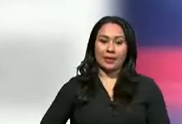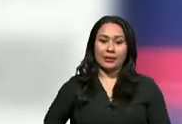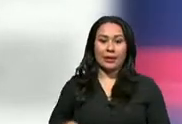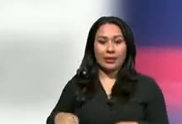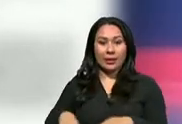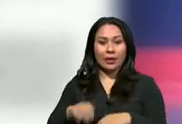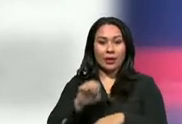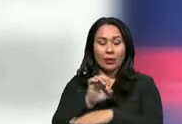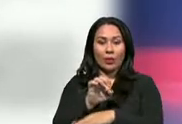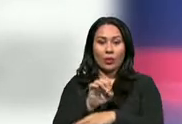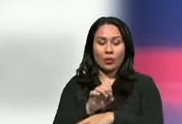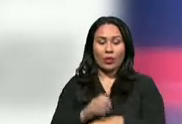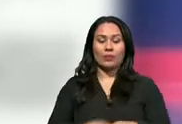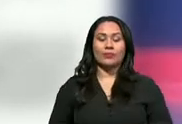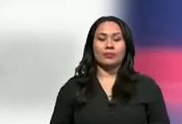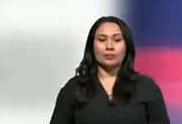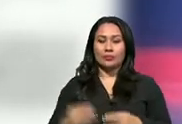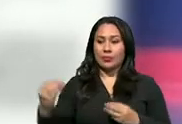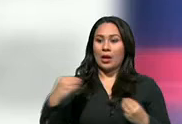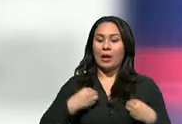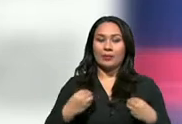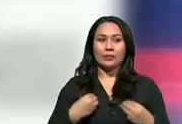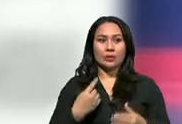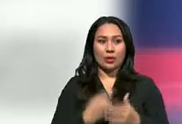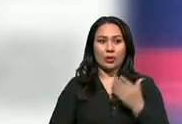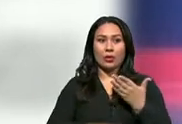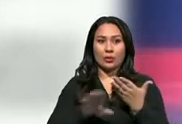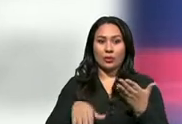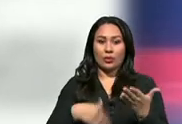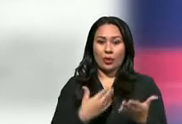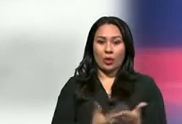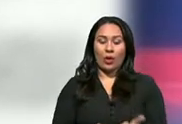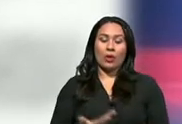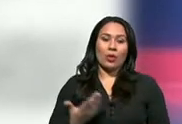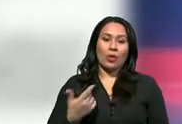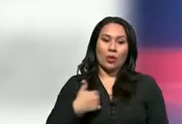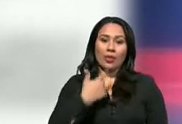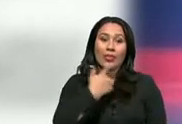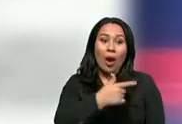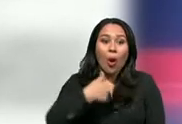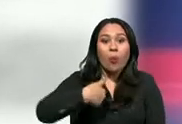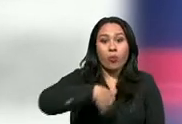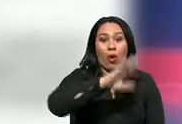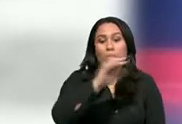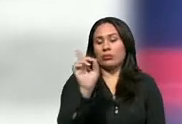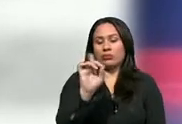Lenín Moreno, no ha dispuesto en ningún momento la salida de Julian Assange